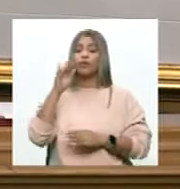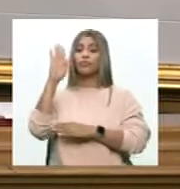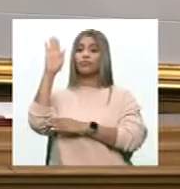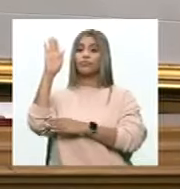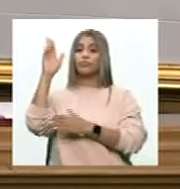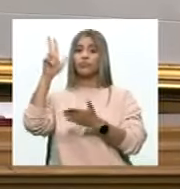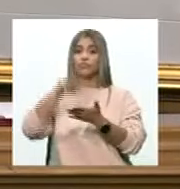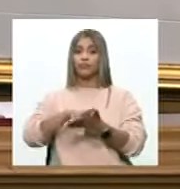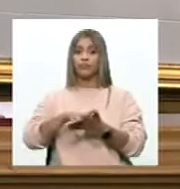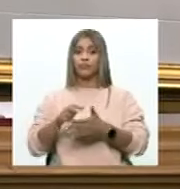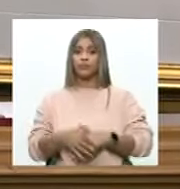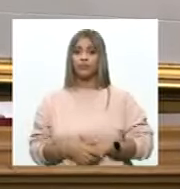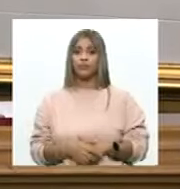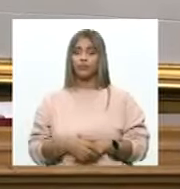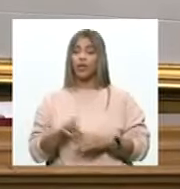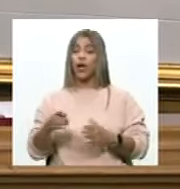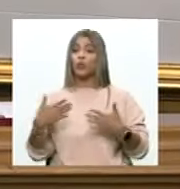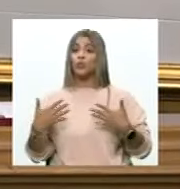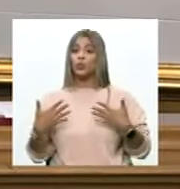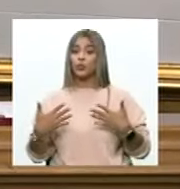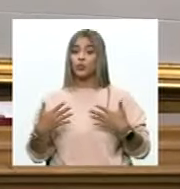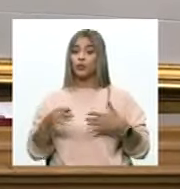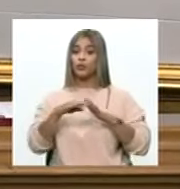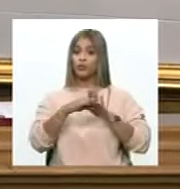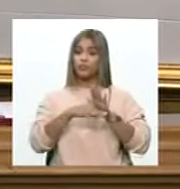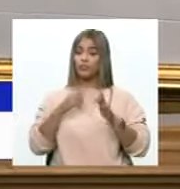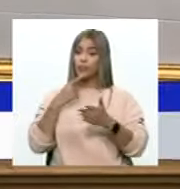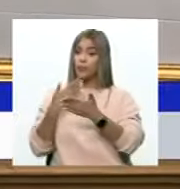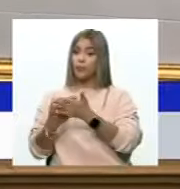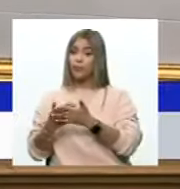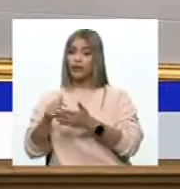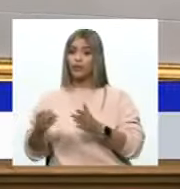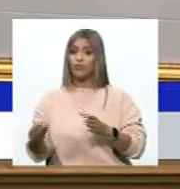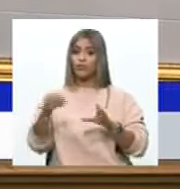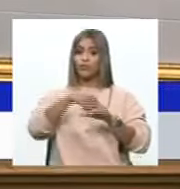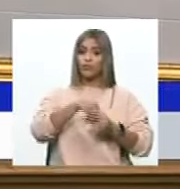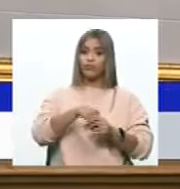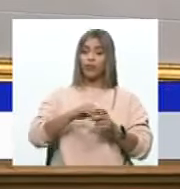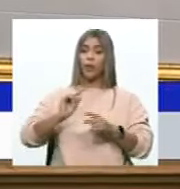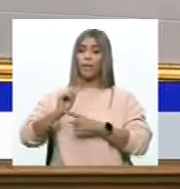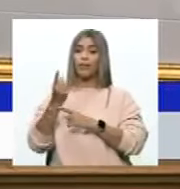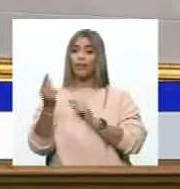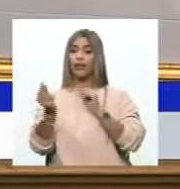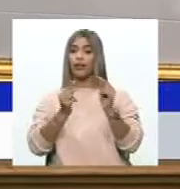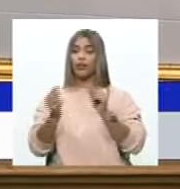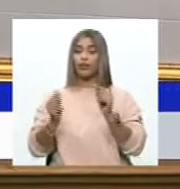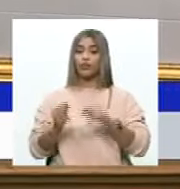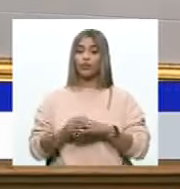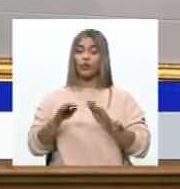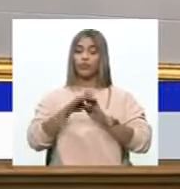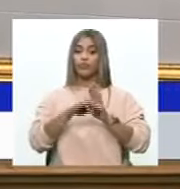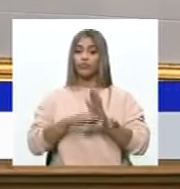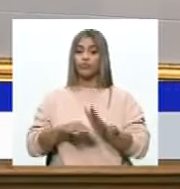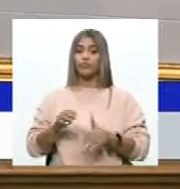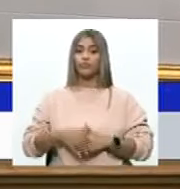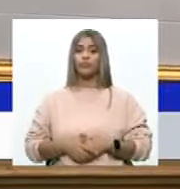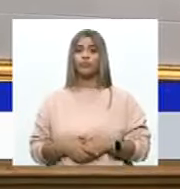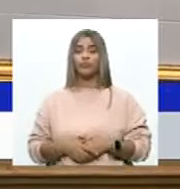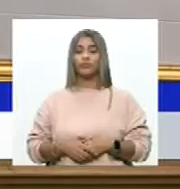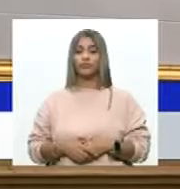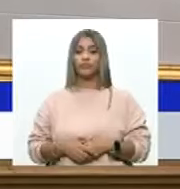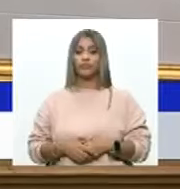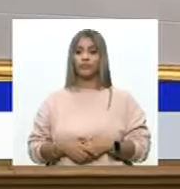favor de aprobar la urgencia reglamentaria solicitada para incluir la primera discusión en el orden del día